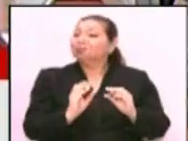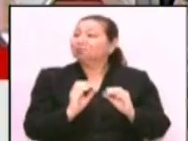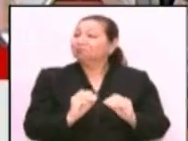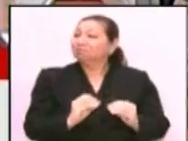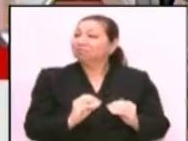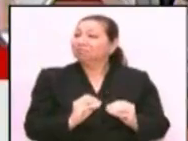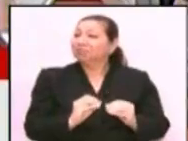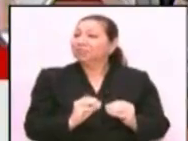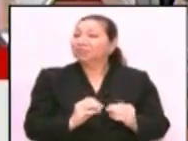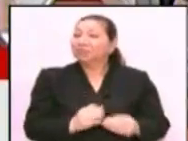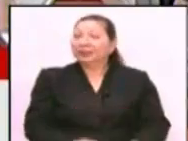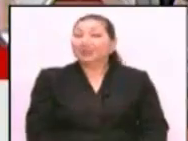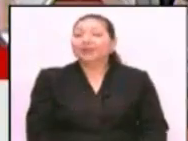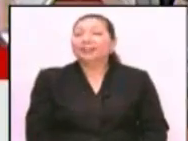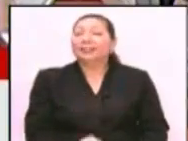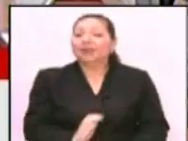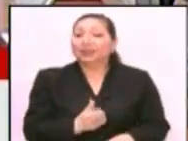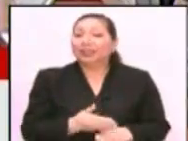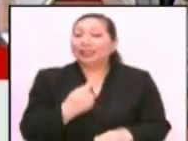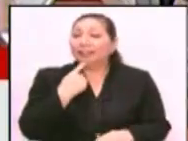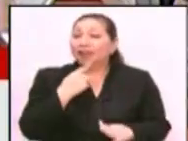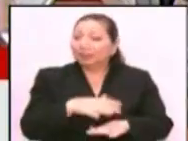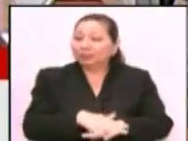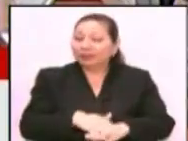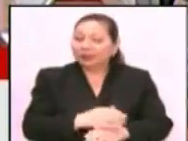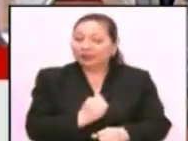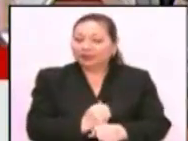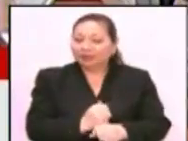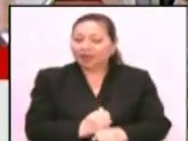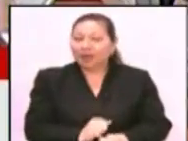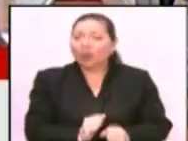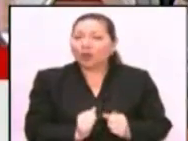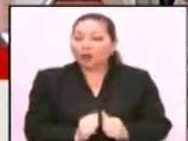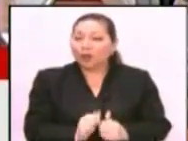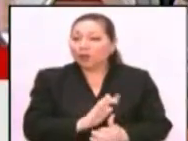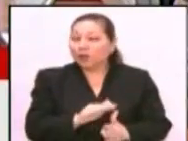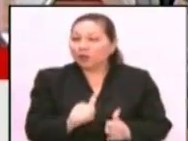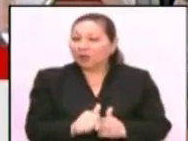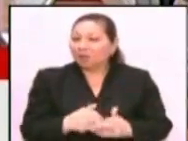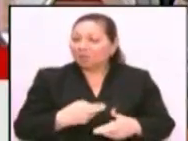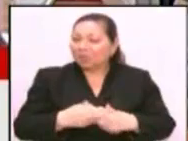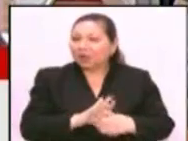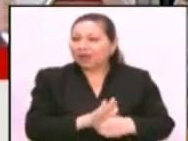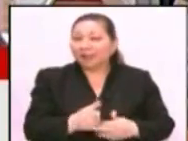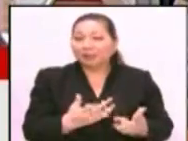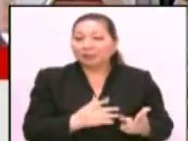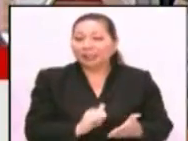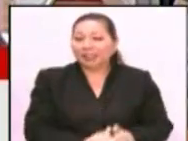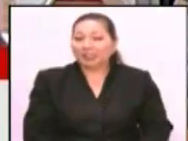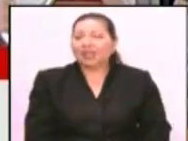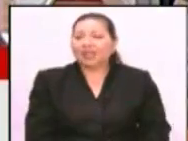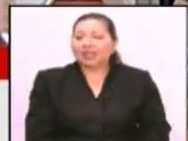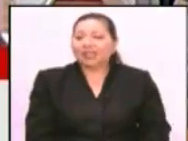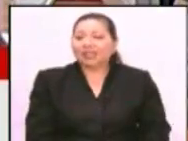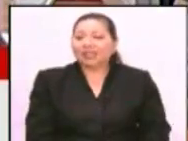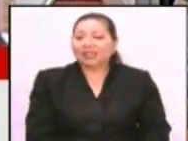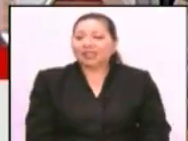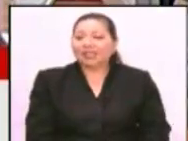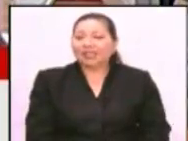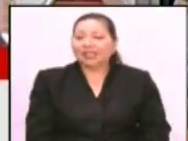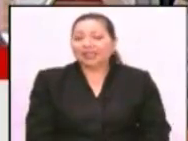la contraprestación que así se estableció en el plan de trabajo para cada uno de ellos, en base a la producción que ellos esperan lograr, ¿no es cierto?